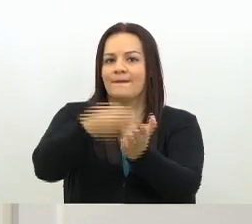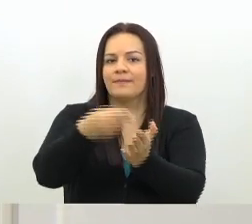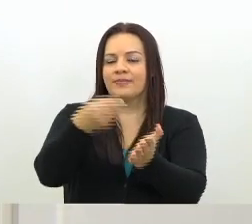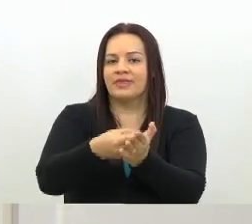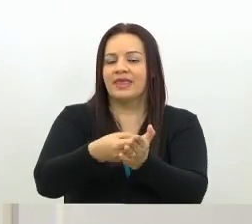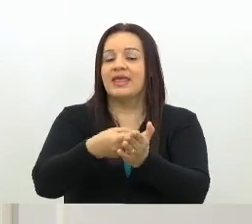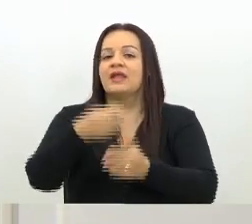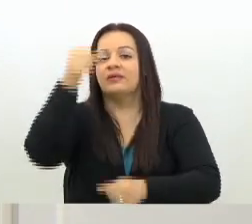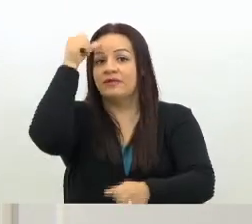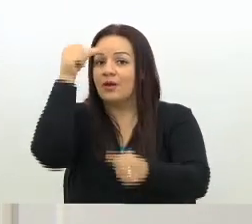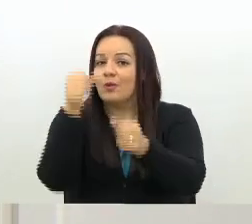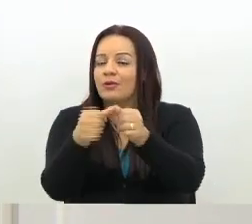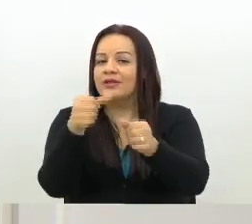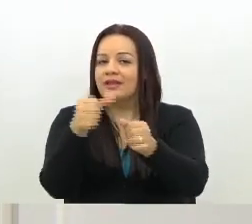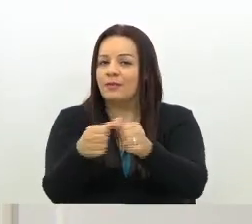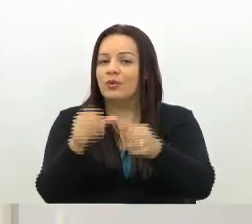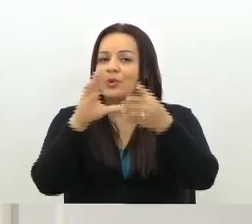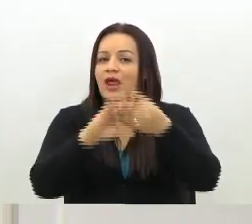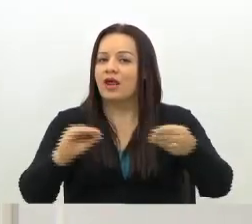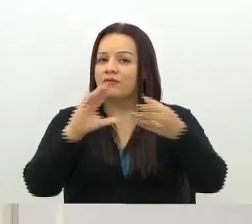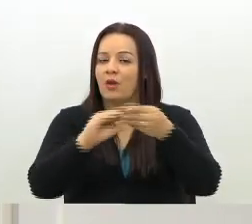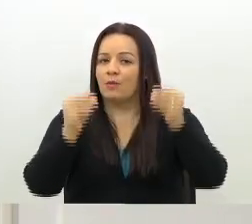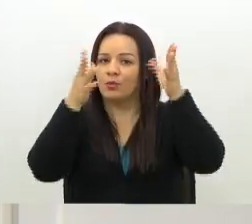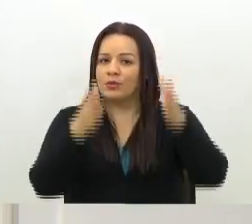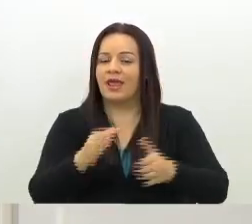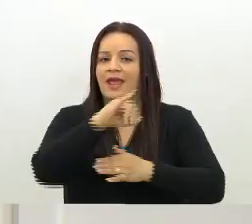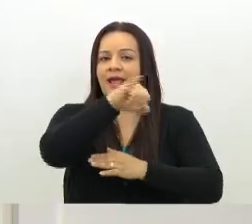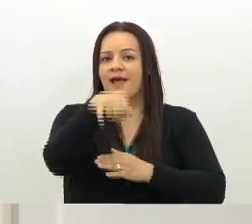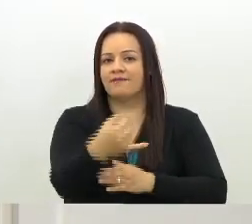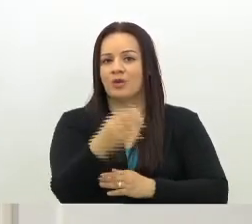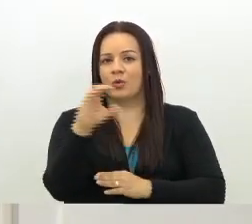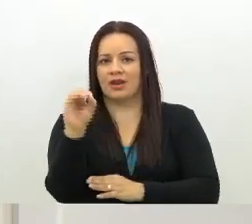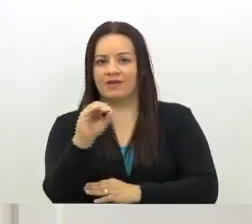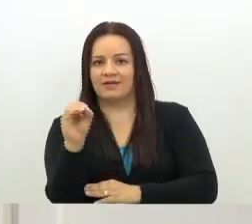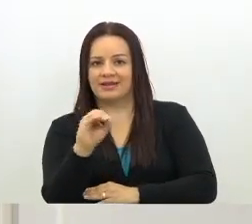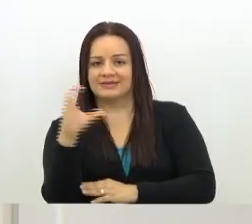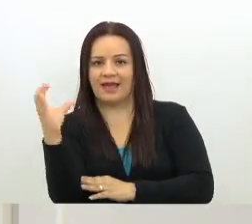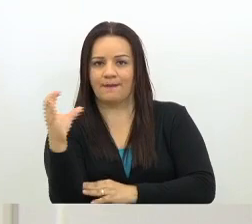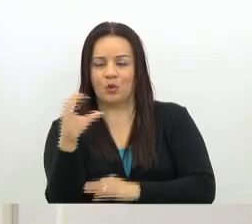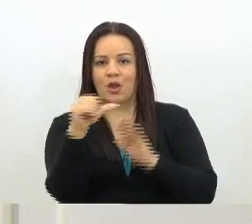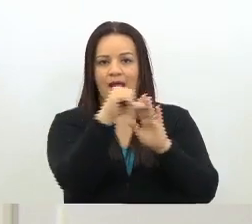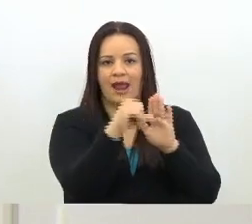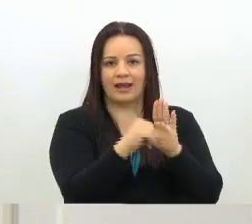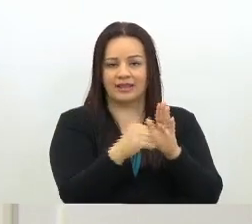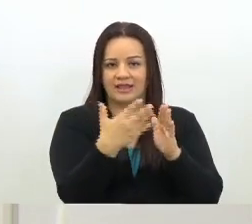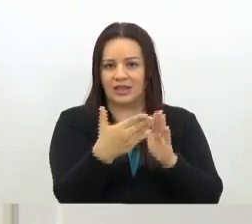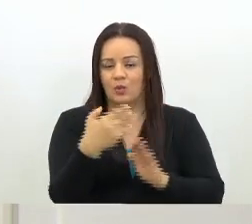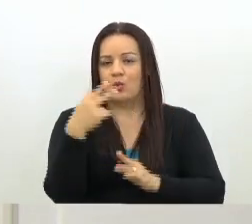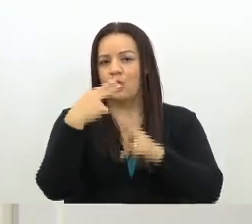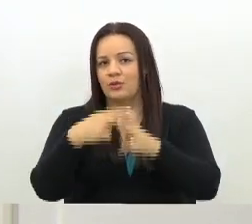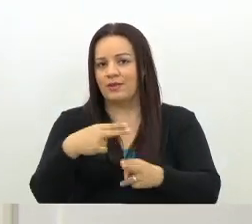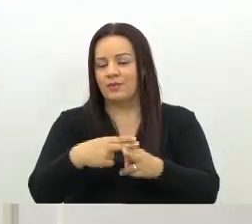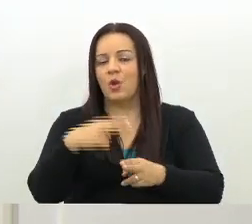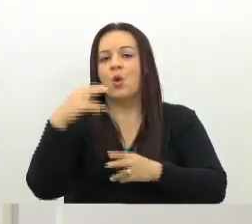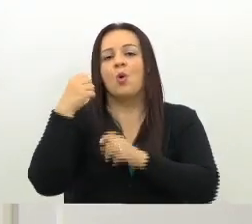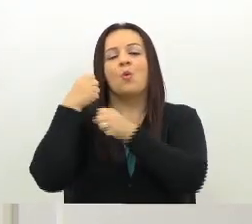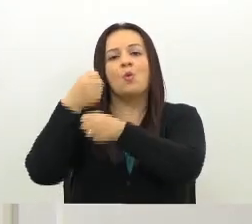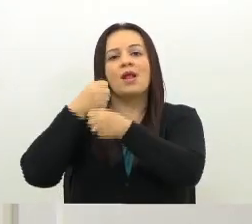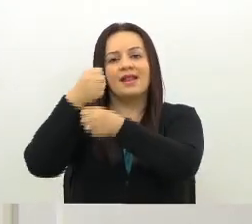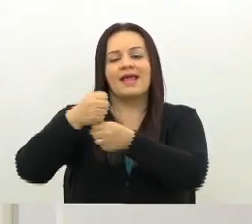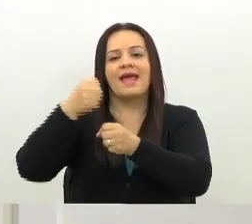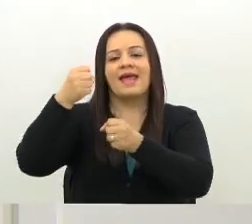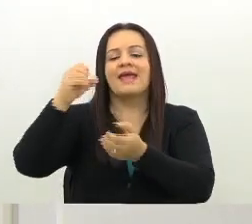ilustrativo recordar lo narrado por el profesor Javier Oliveres Campo en su artículo titulado La huelga del aguinaldo